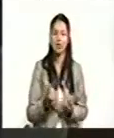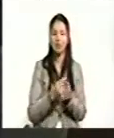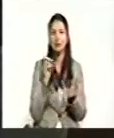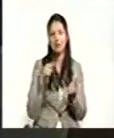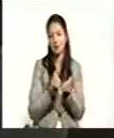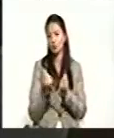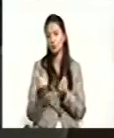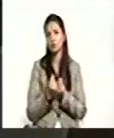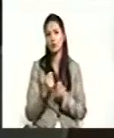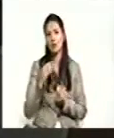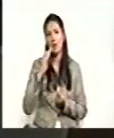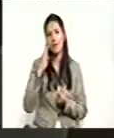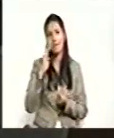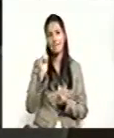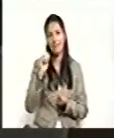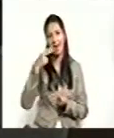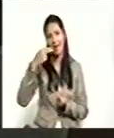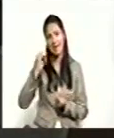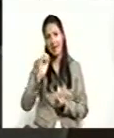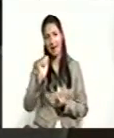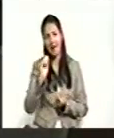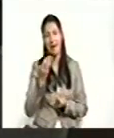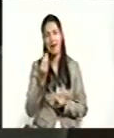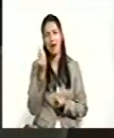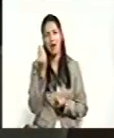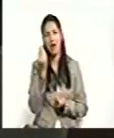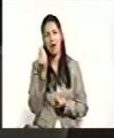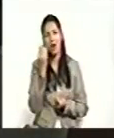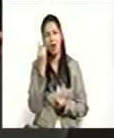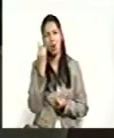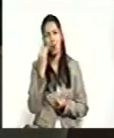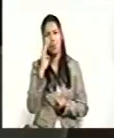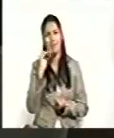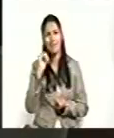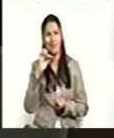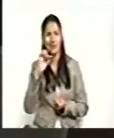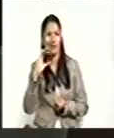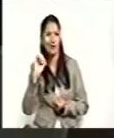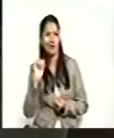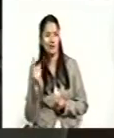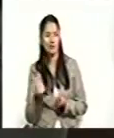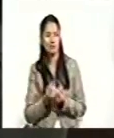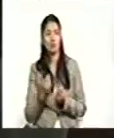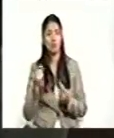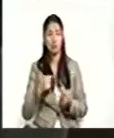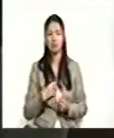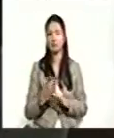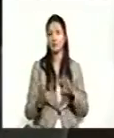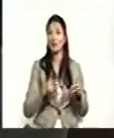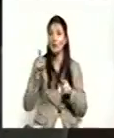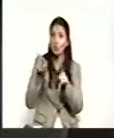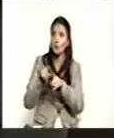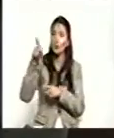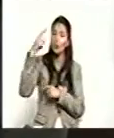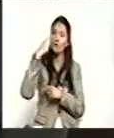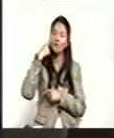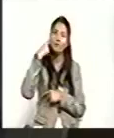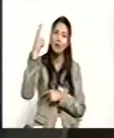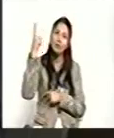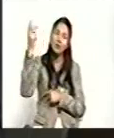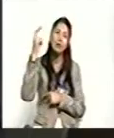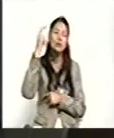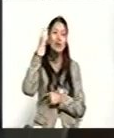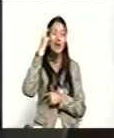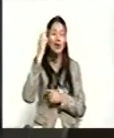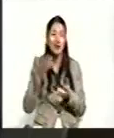cupica hubo unos avances hicimos allá en KD el mejor edificio del sena de